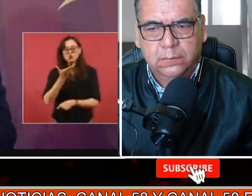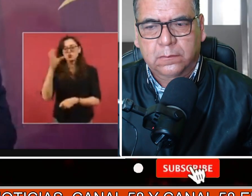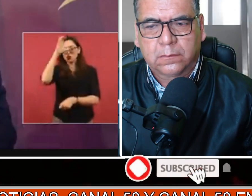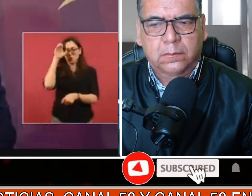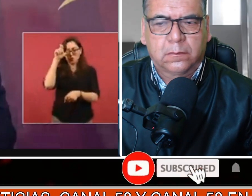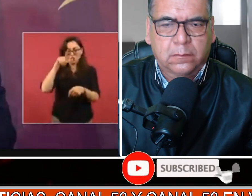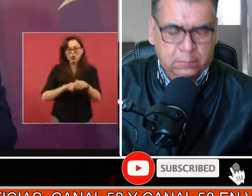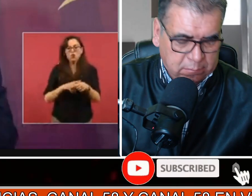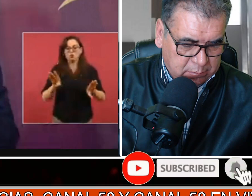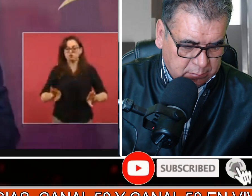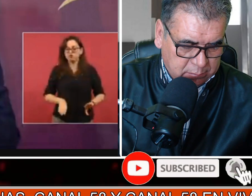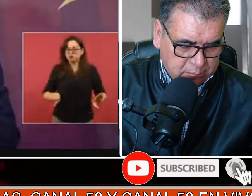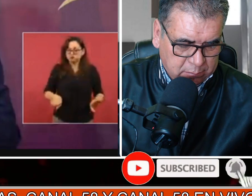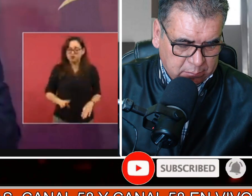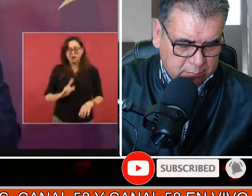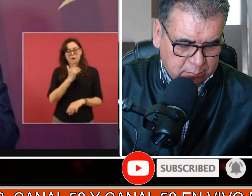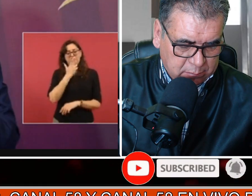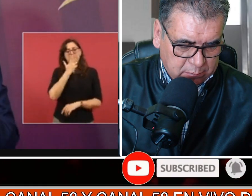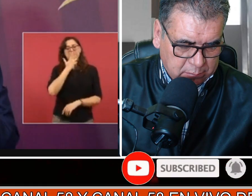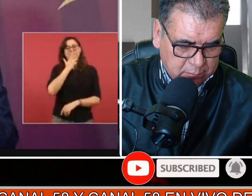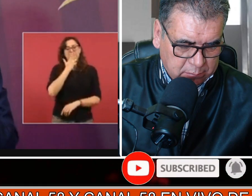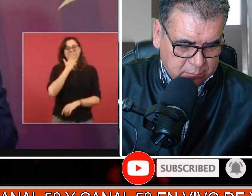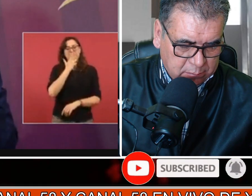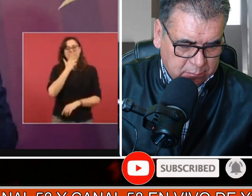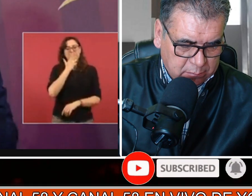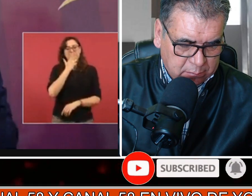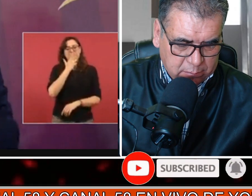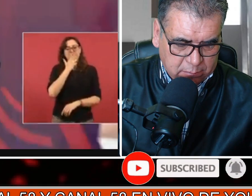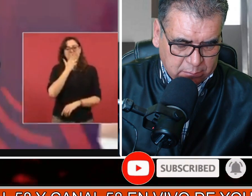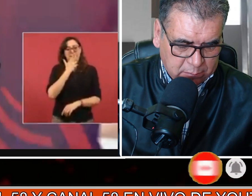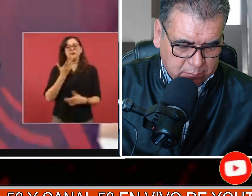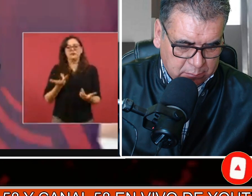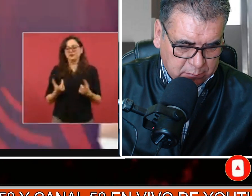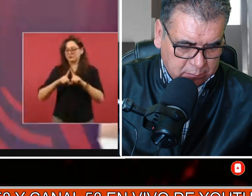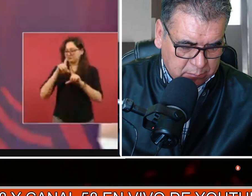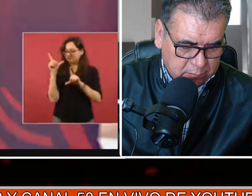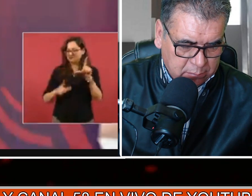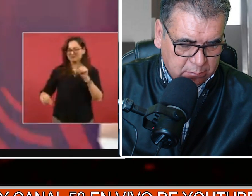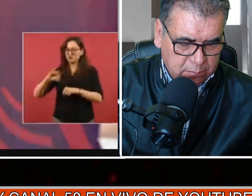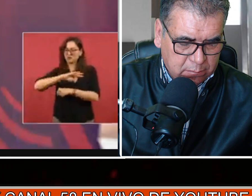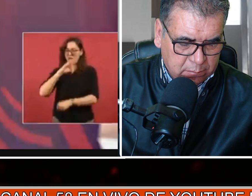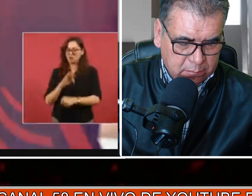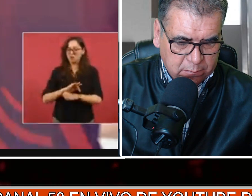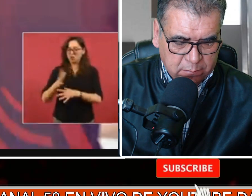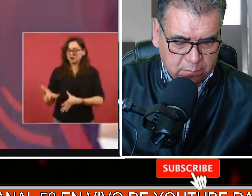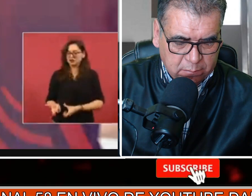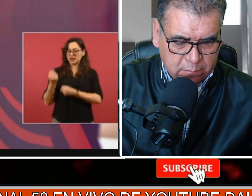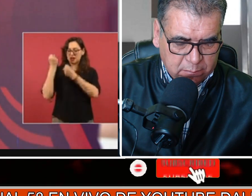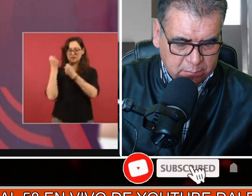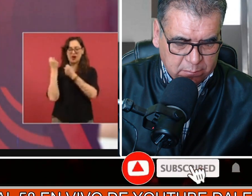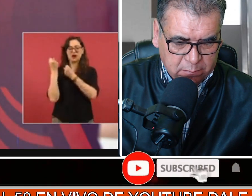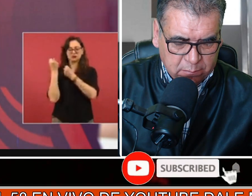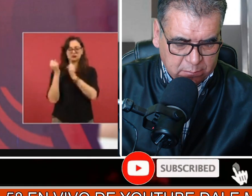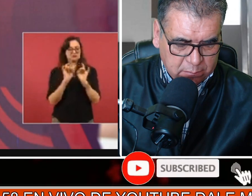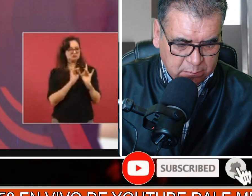porque eso es lo que nos salva ante